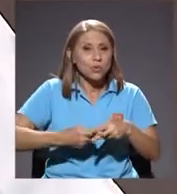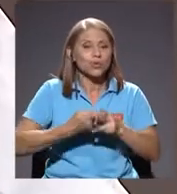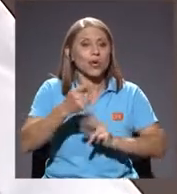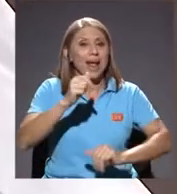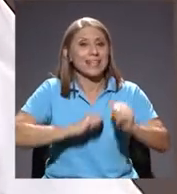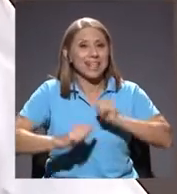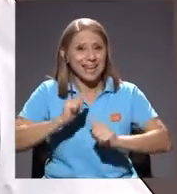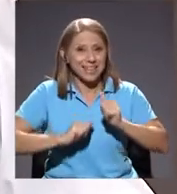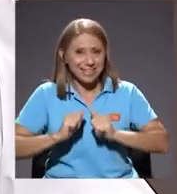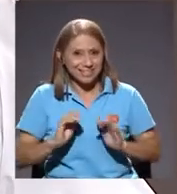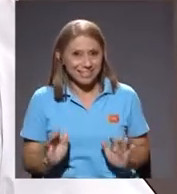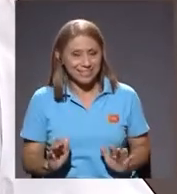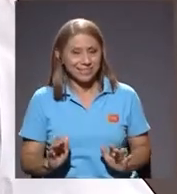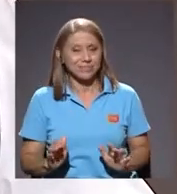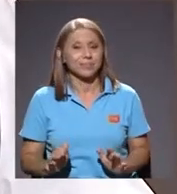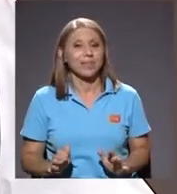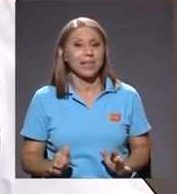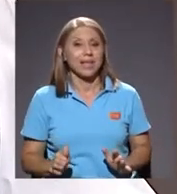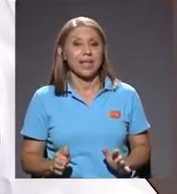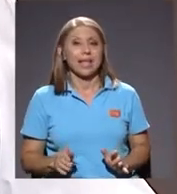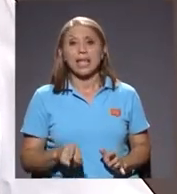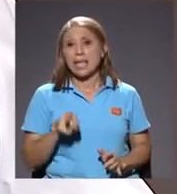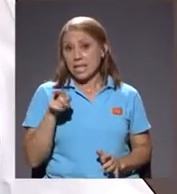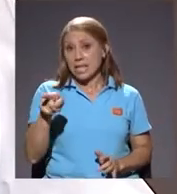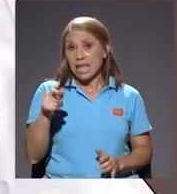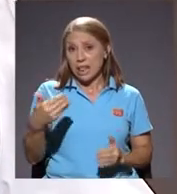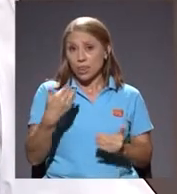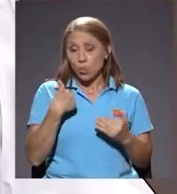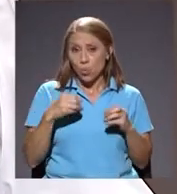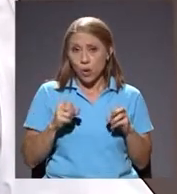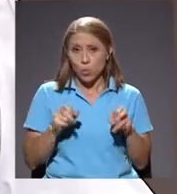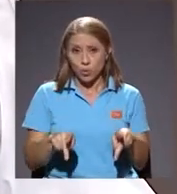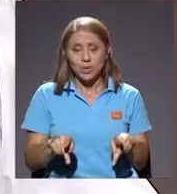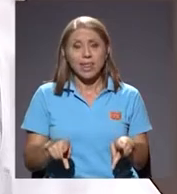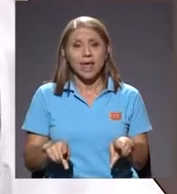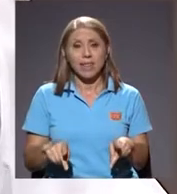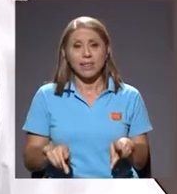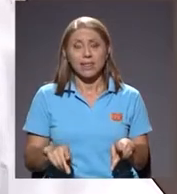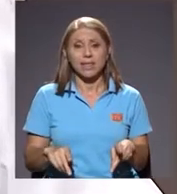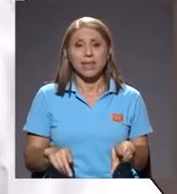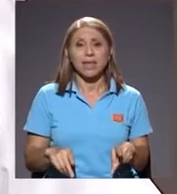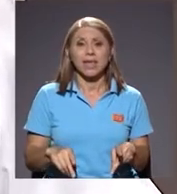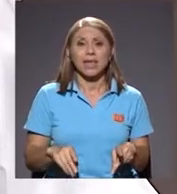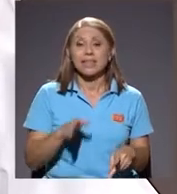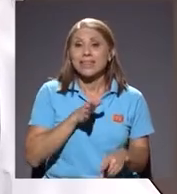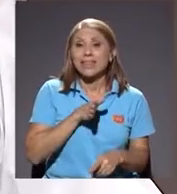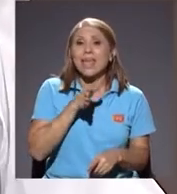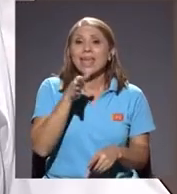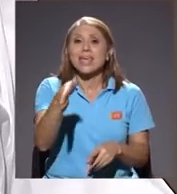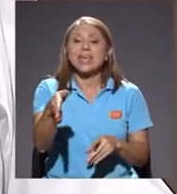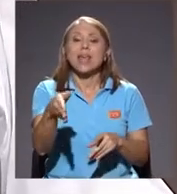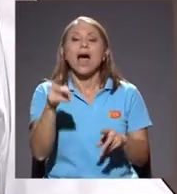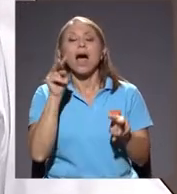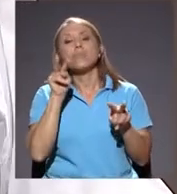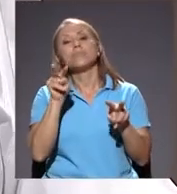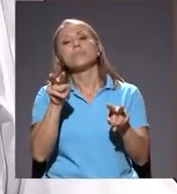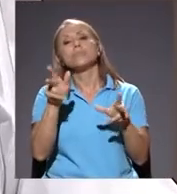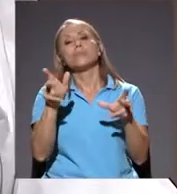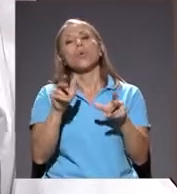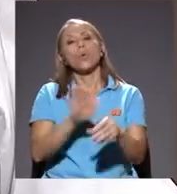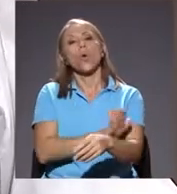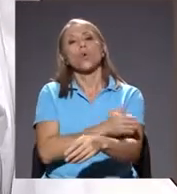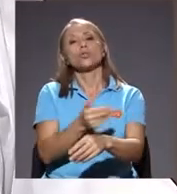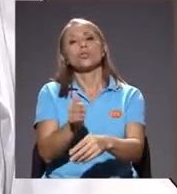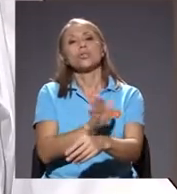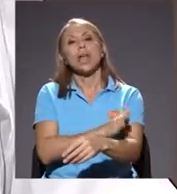aquel momento verdad y él tuvo la oportunidad de ir a un concierto que lo dejo para toda la